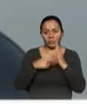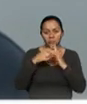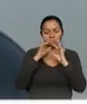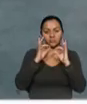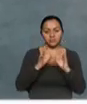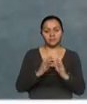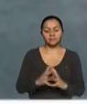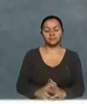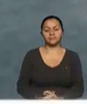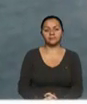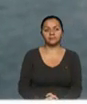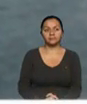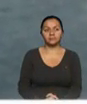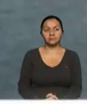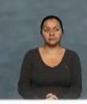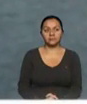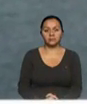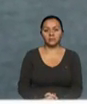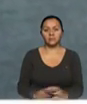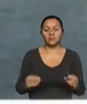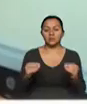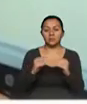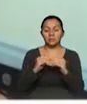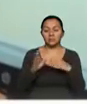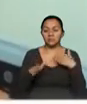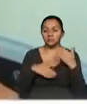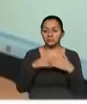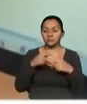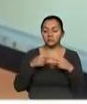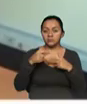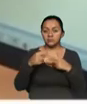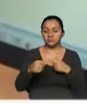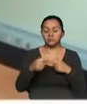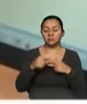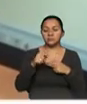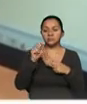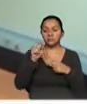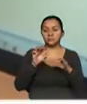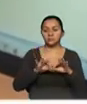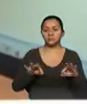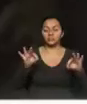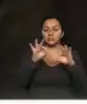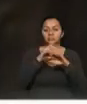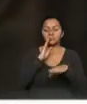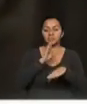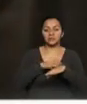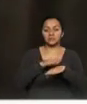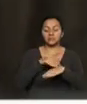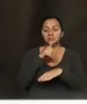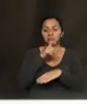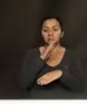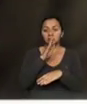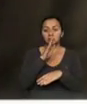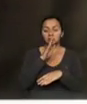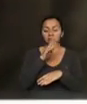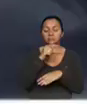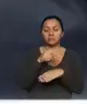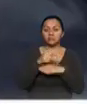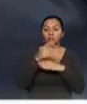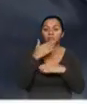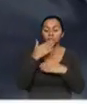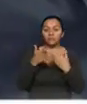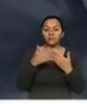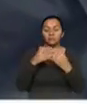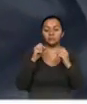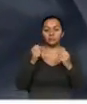en sus pagos. Este beneficio lo reconocen los ciudadanos. Este es el caso de José Velázquez, quien destaca la facilidad